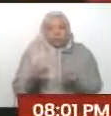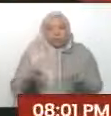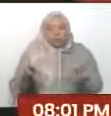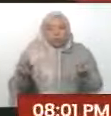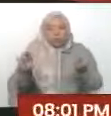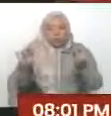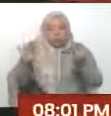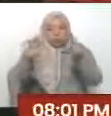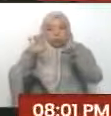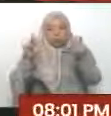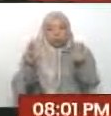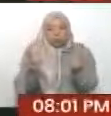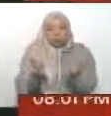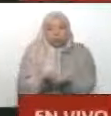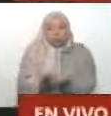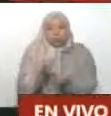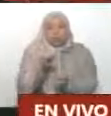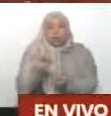En tercer lugar,